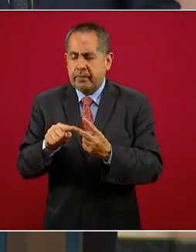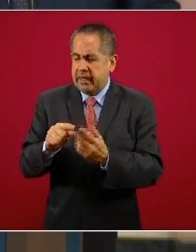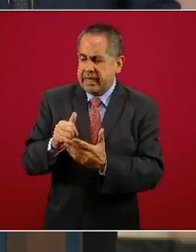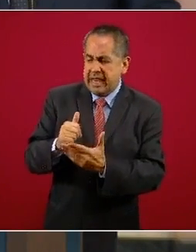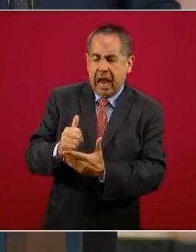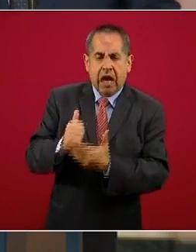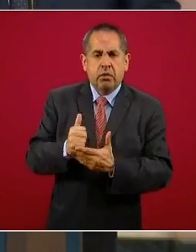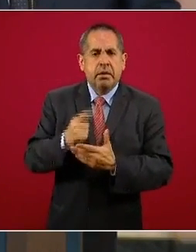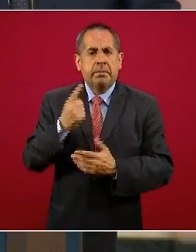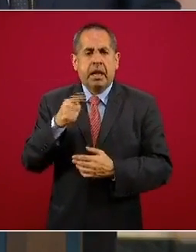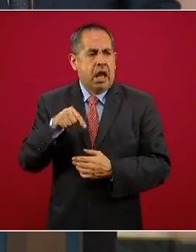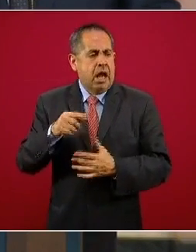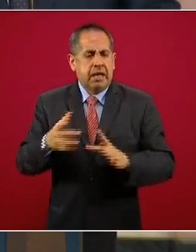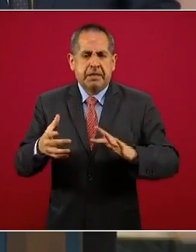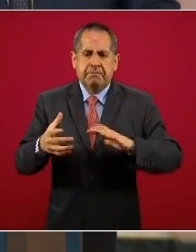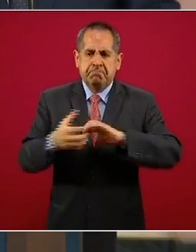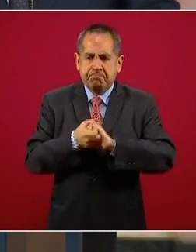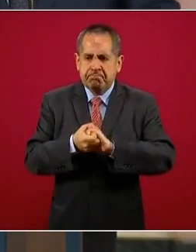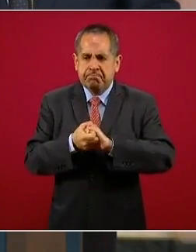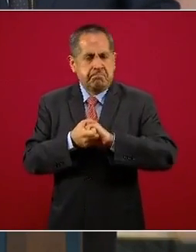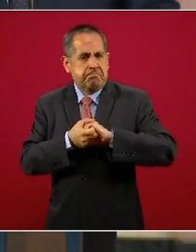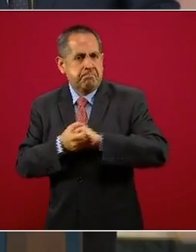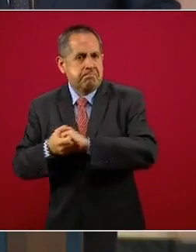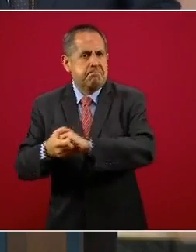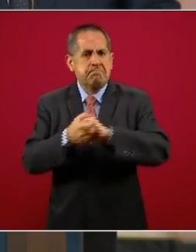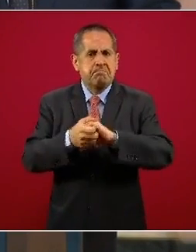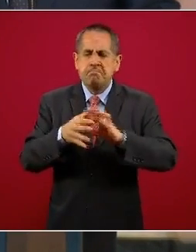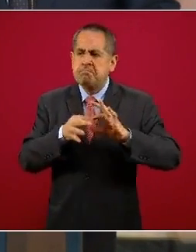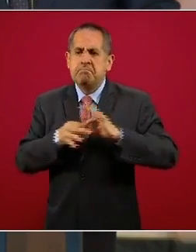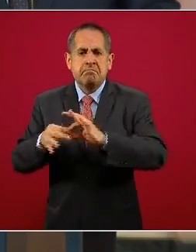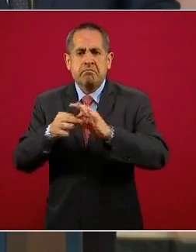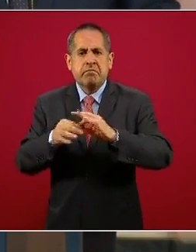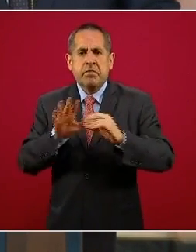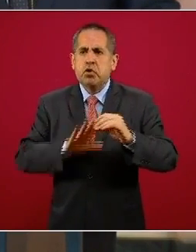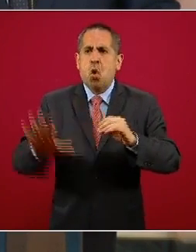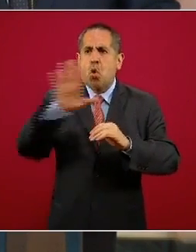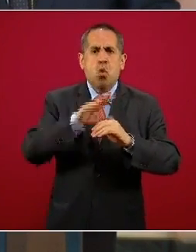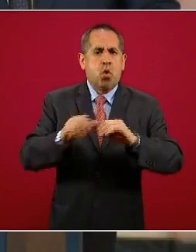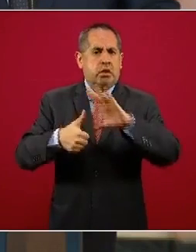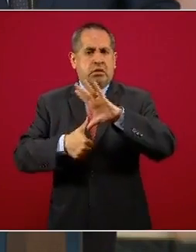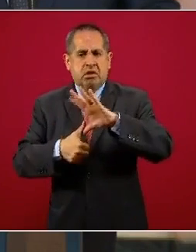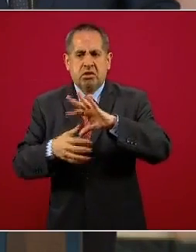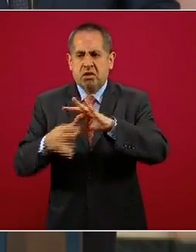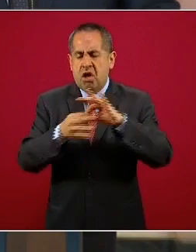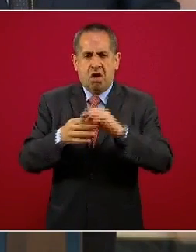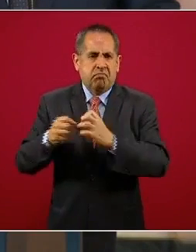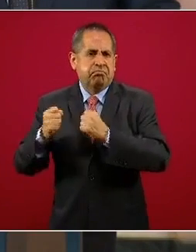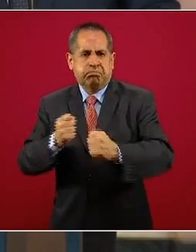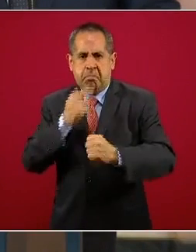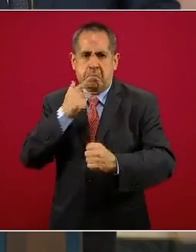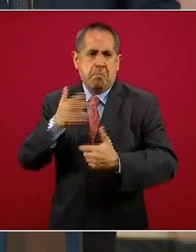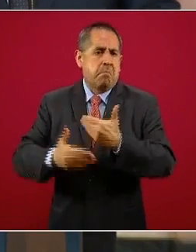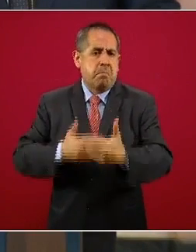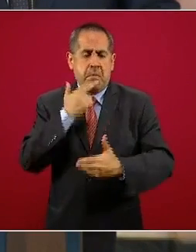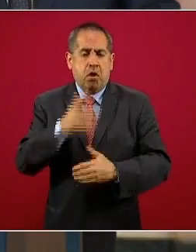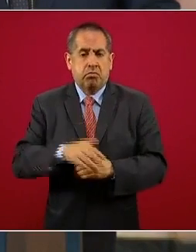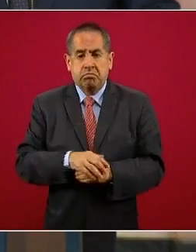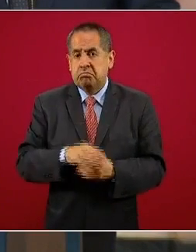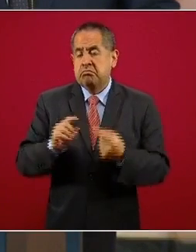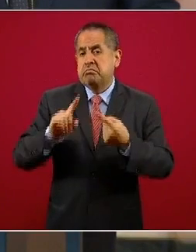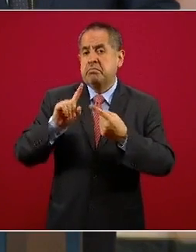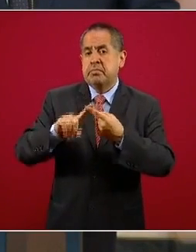ayudan a integrar más la región y a potenciarla.